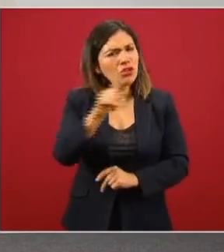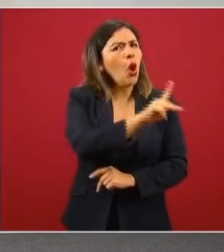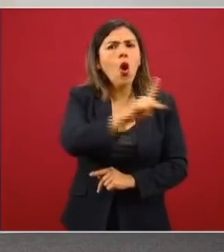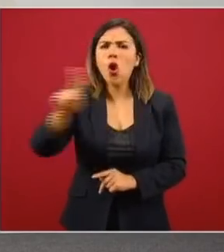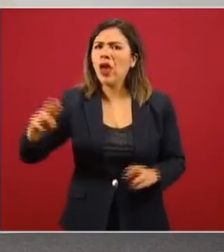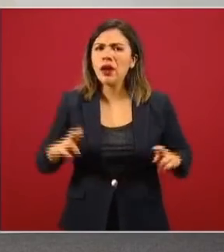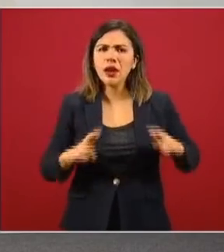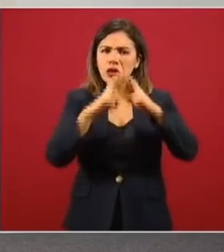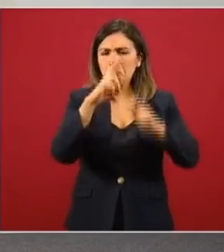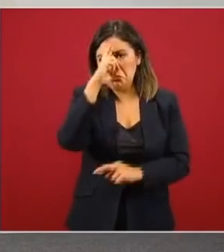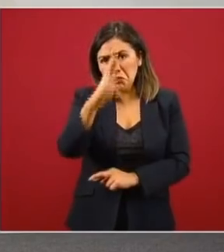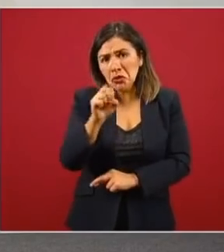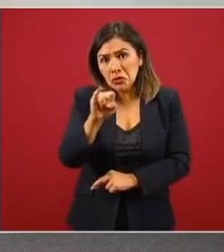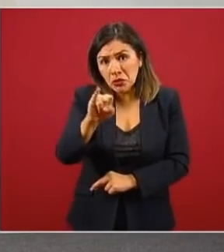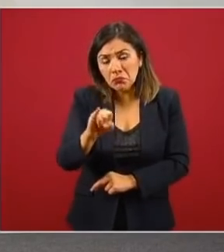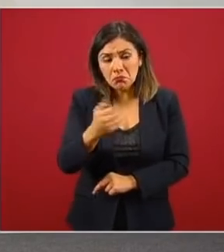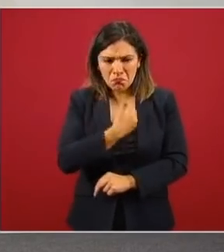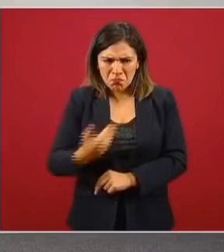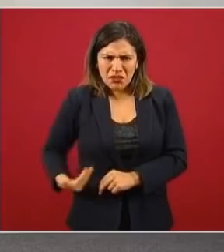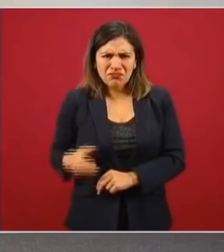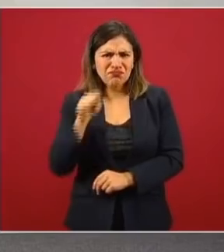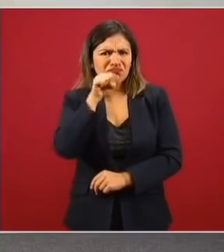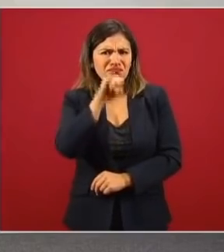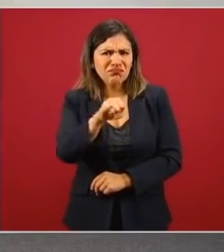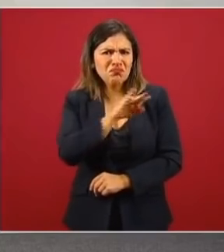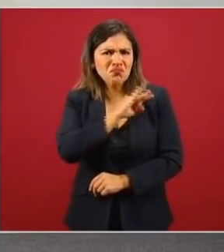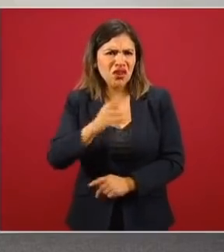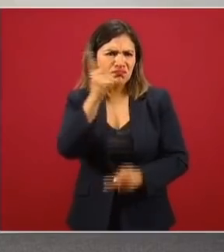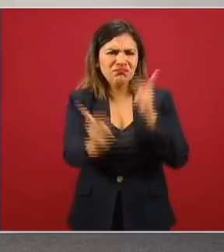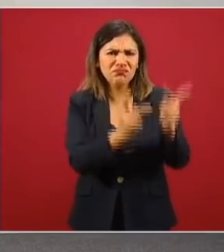religiones, pero el presidente sí, ¿por qué no?